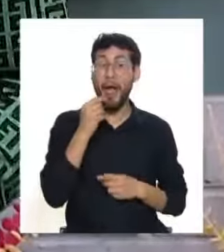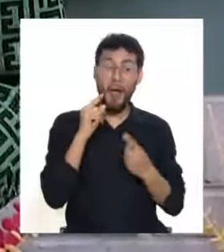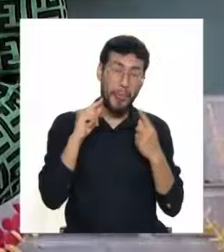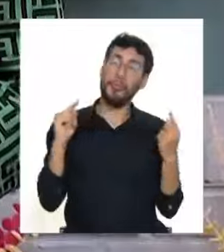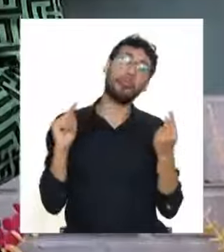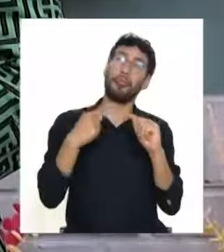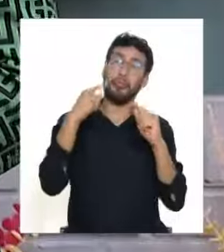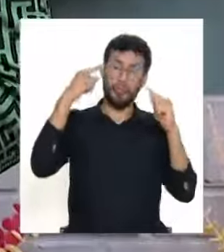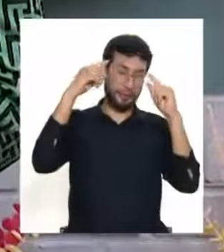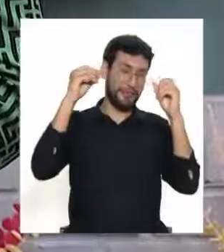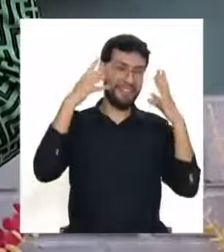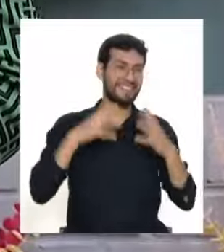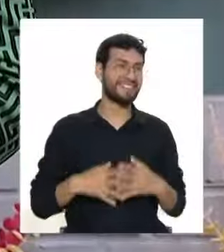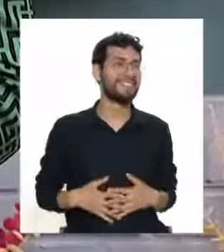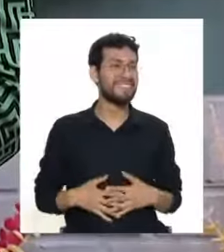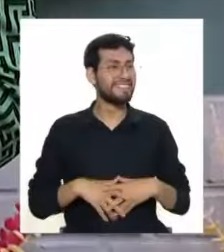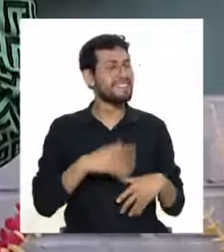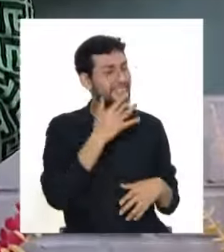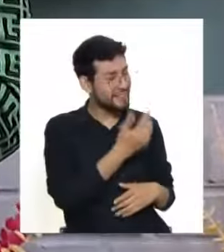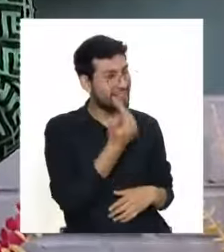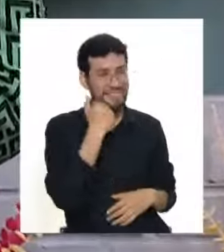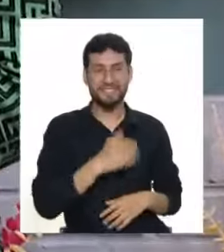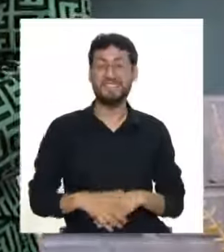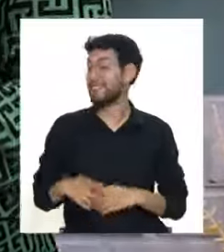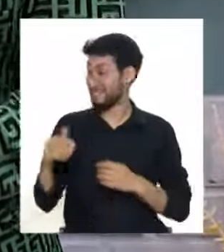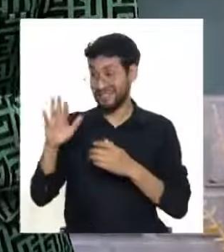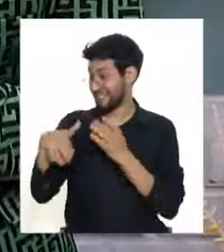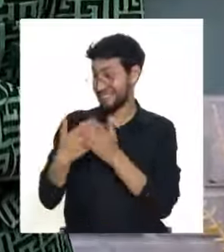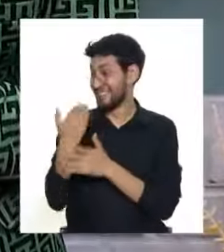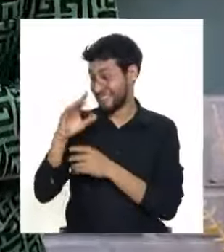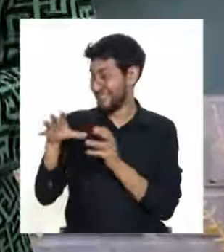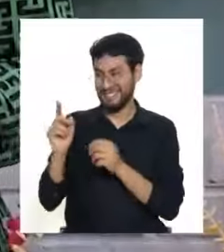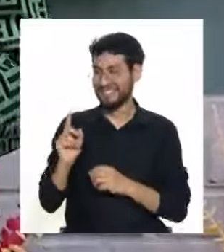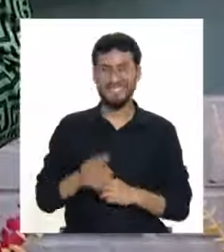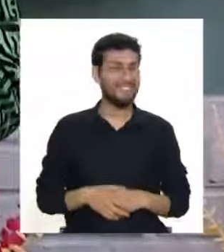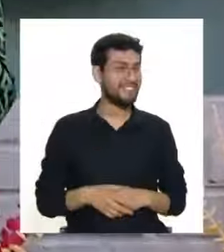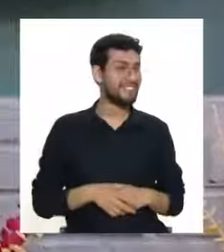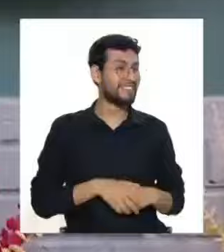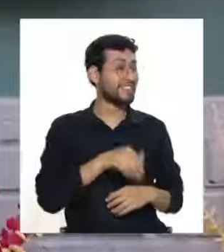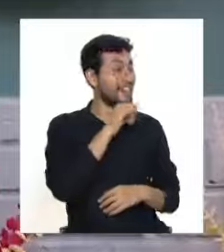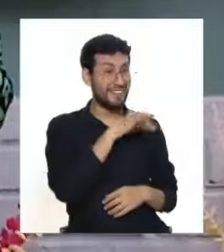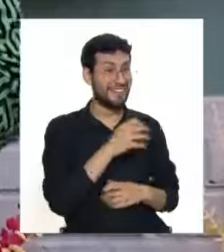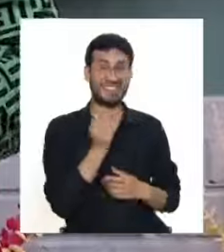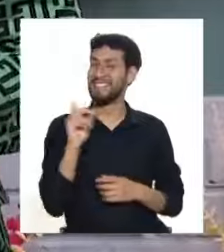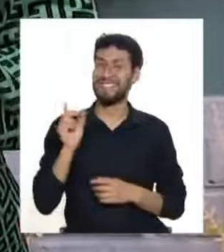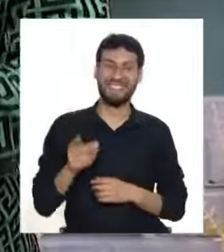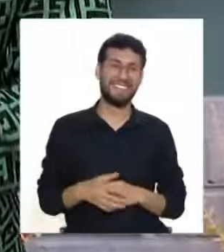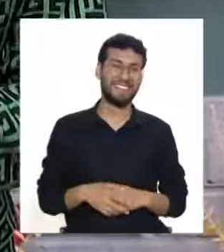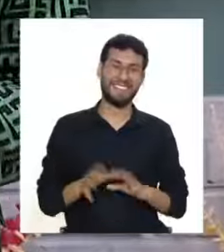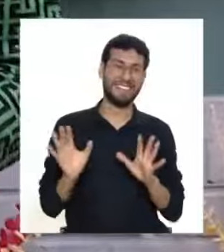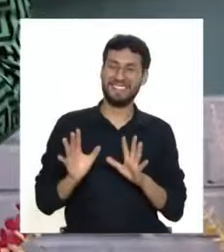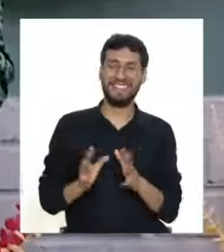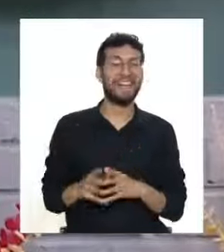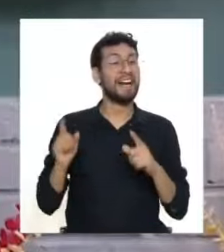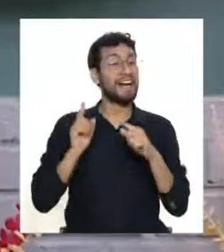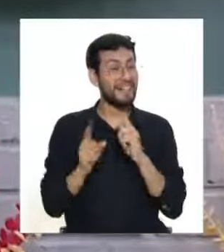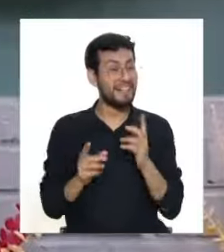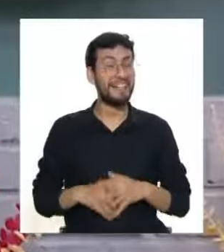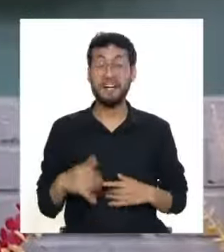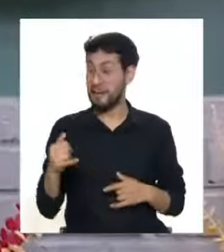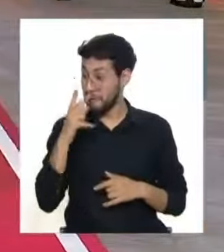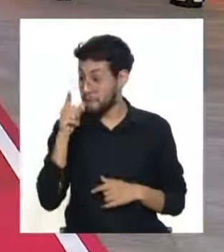Te pega el cerebro. A ver, come una entera, pues. No, entera. ¿Aguaje? No. Pero sí me voy